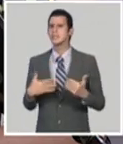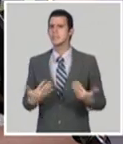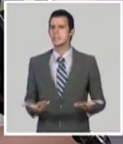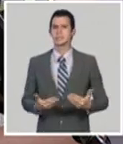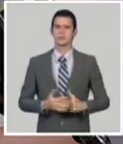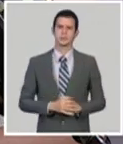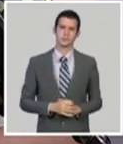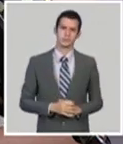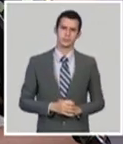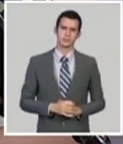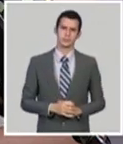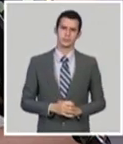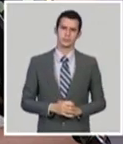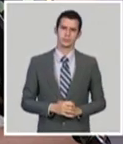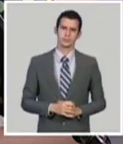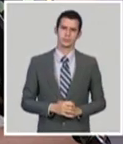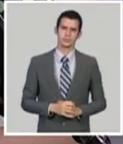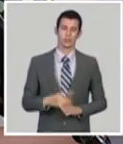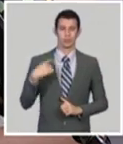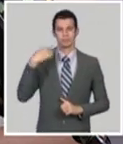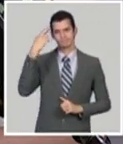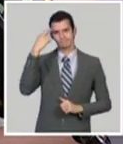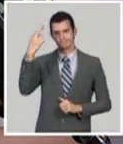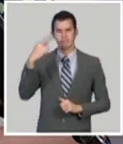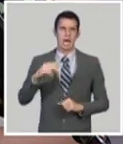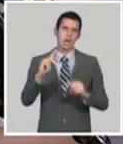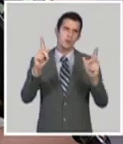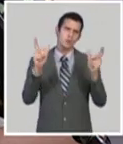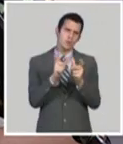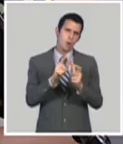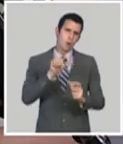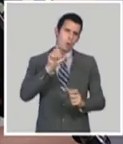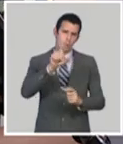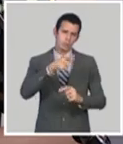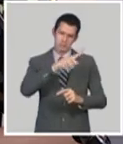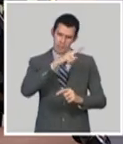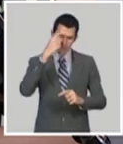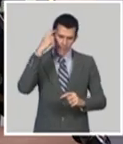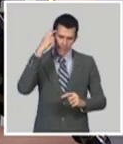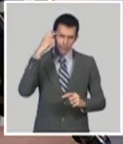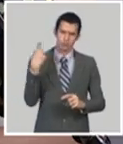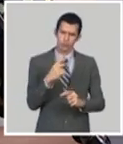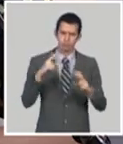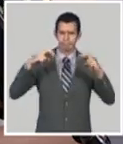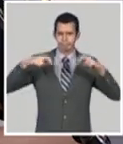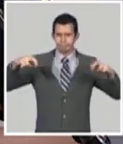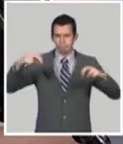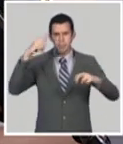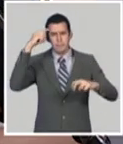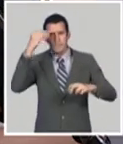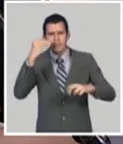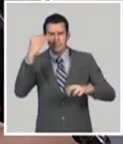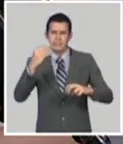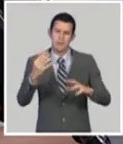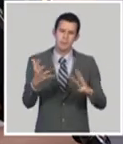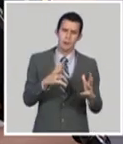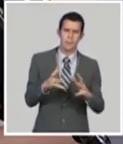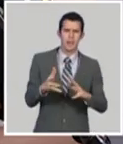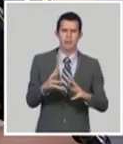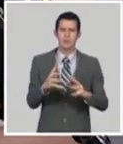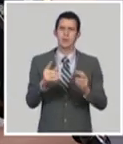ocasión explicamos la rebaja y adecuación de 23 medicamentos